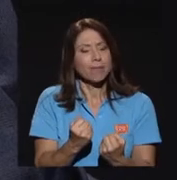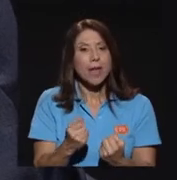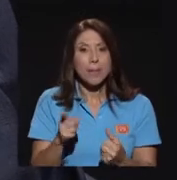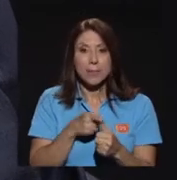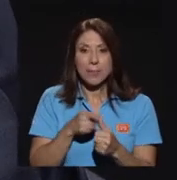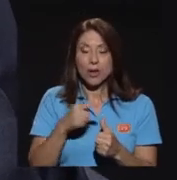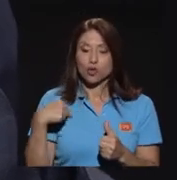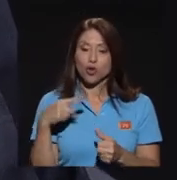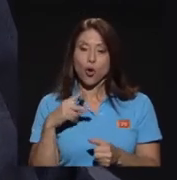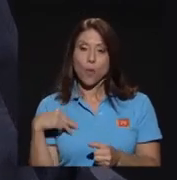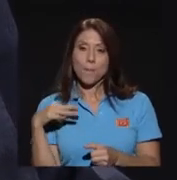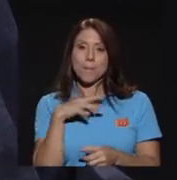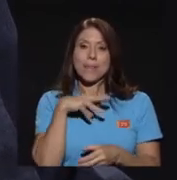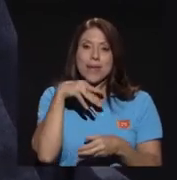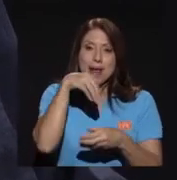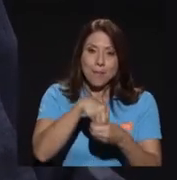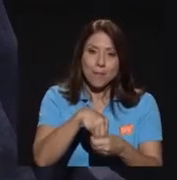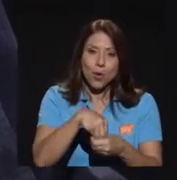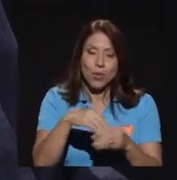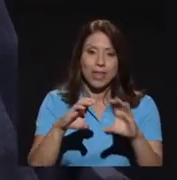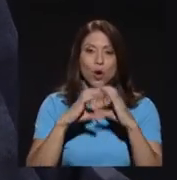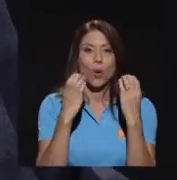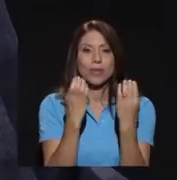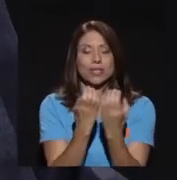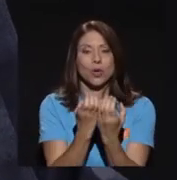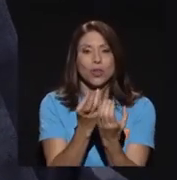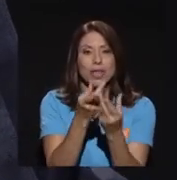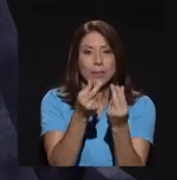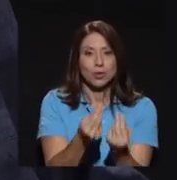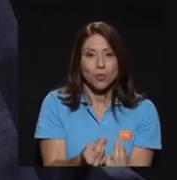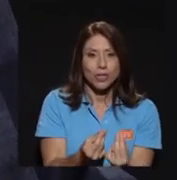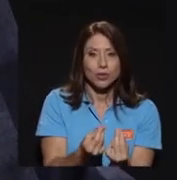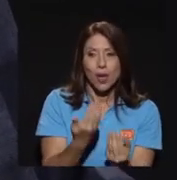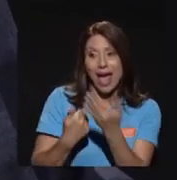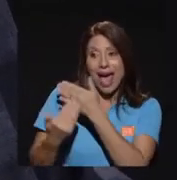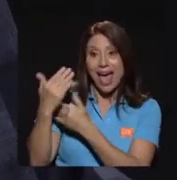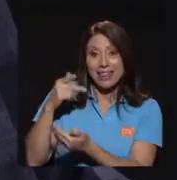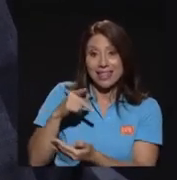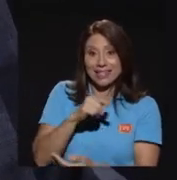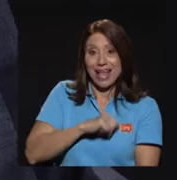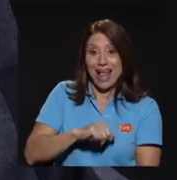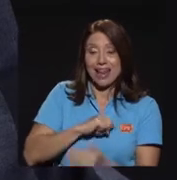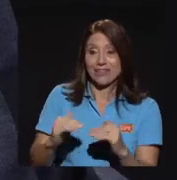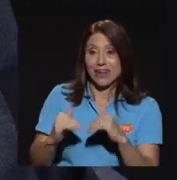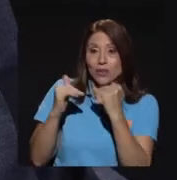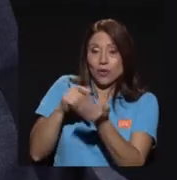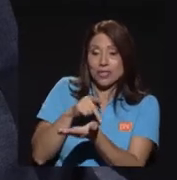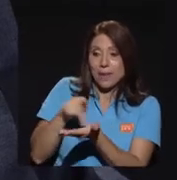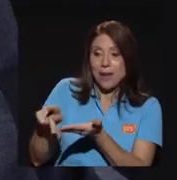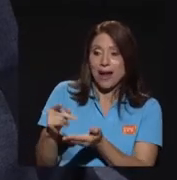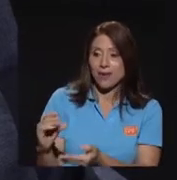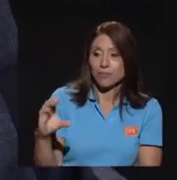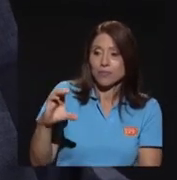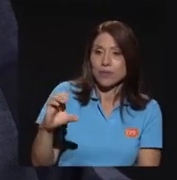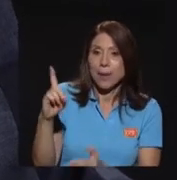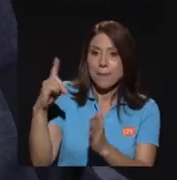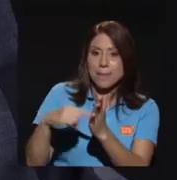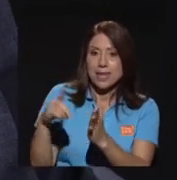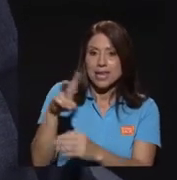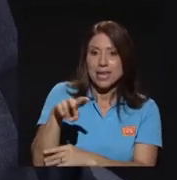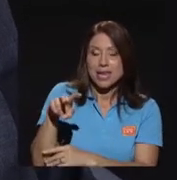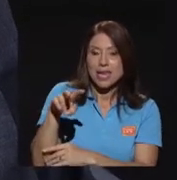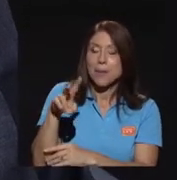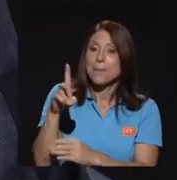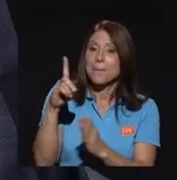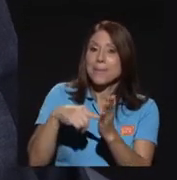comisión de presupuesto este rector ganaba el rector ganaba mil 500 colones y al mes de sueldo y